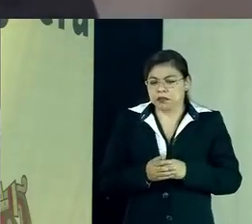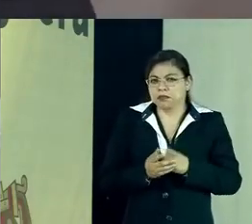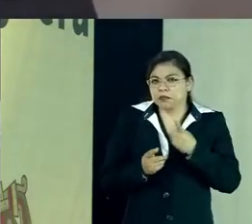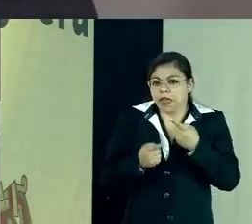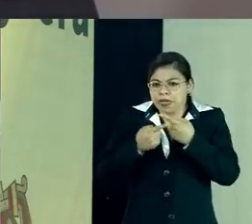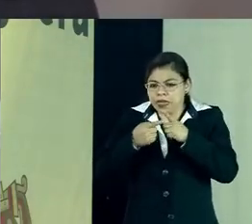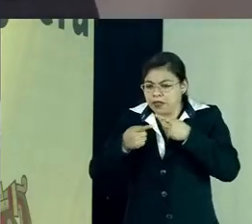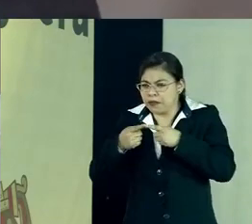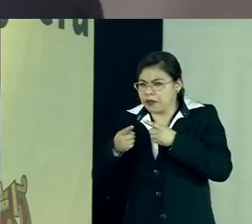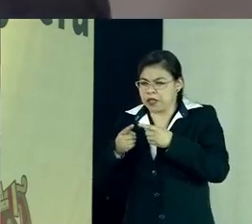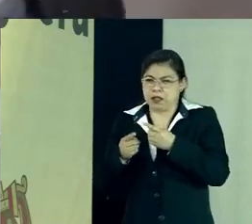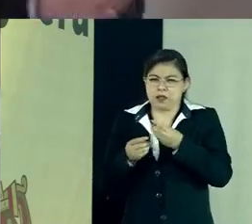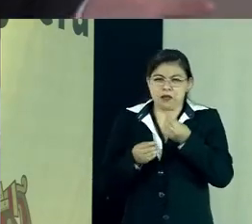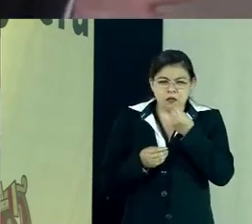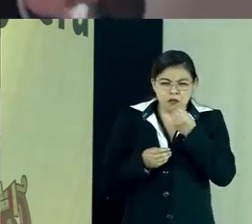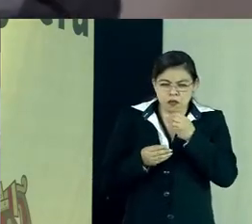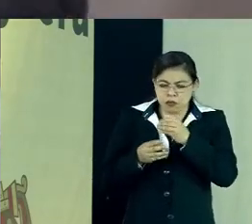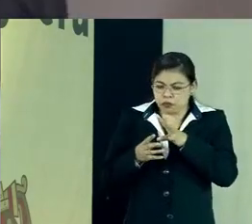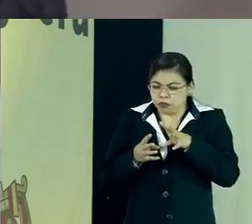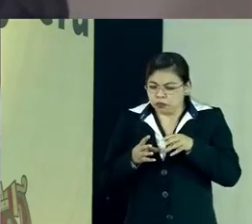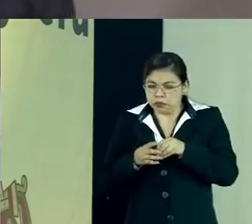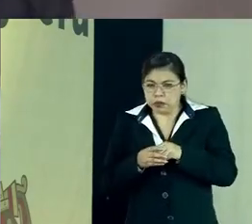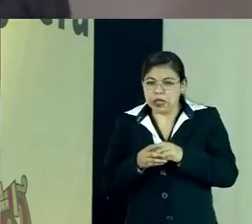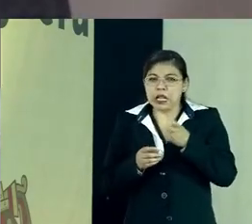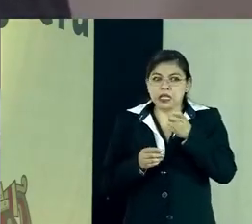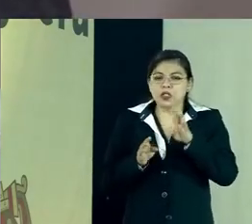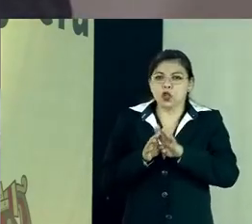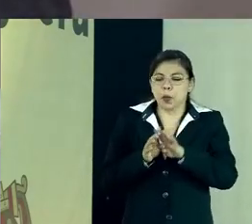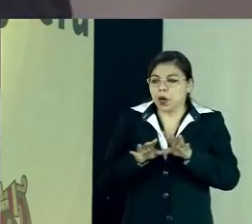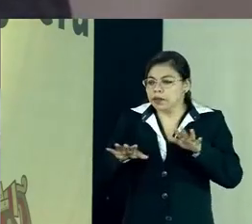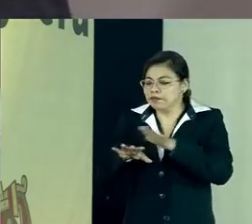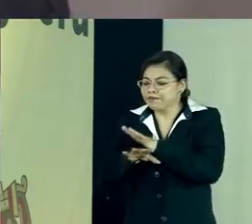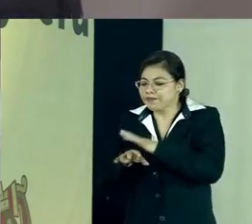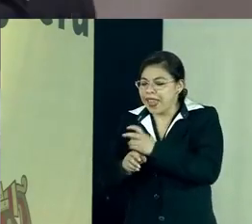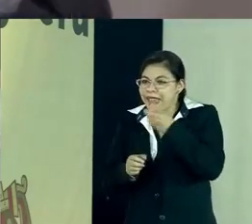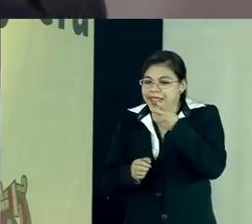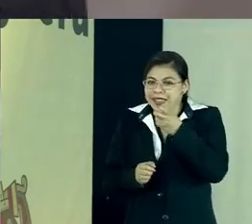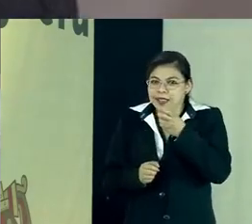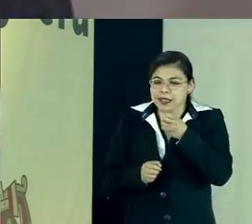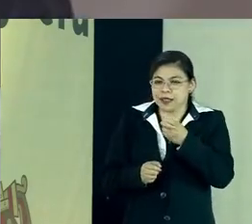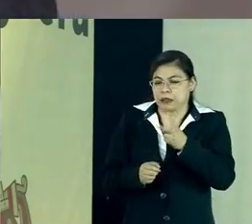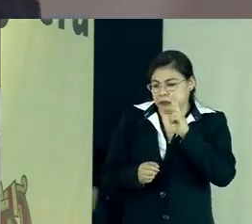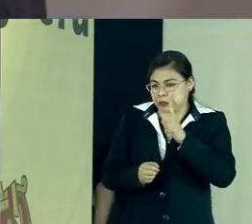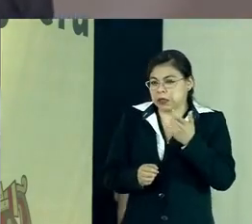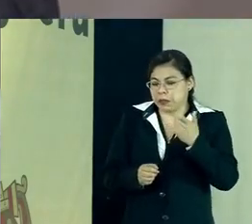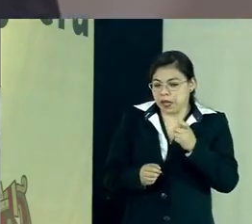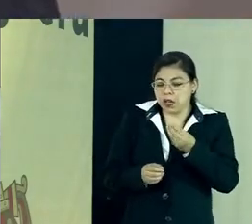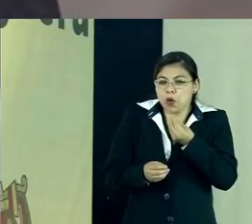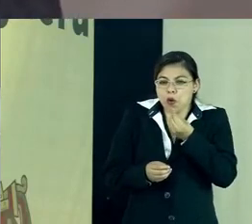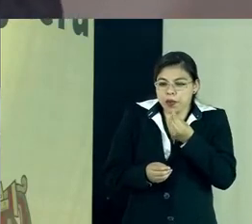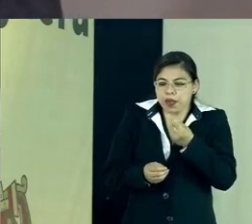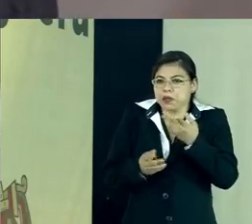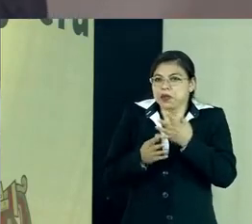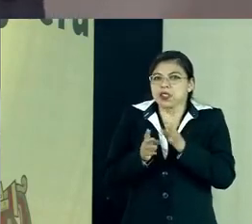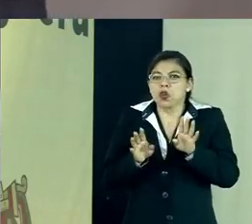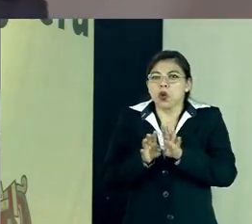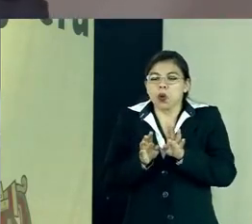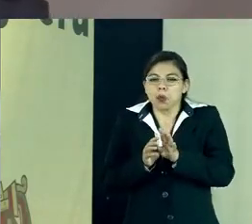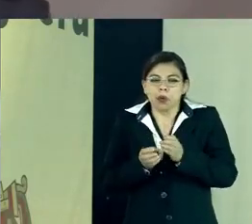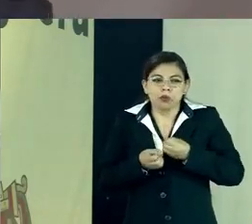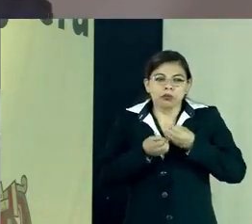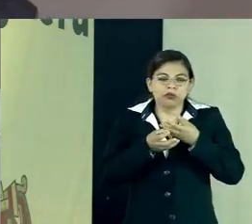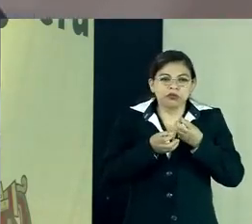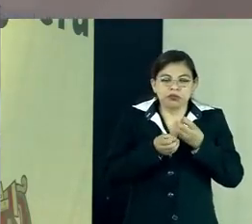los alimentos empezó a sustituir esa riqueza por una limitada oferta o